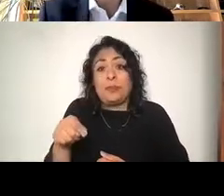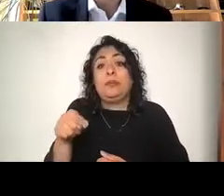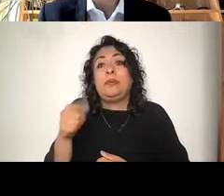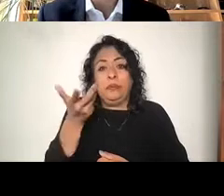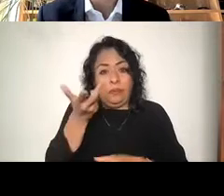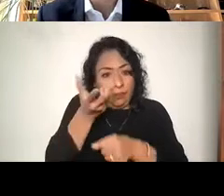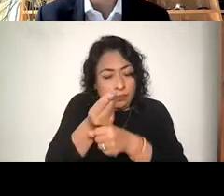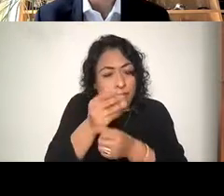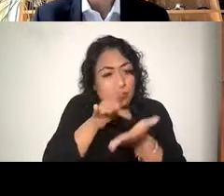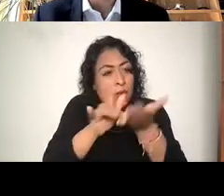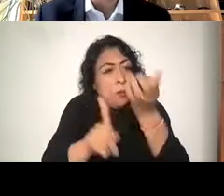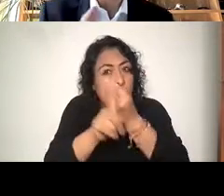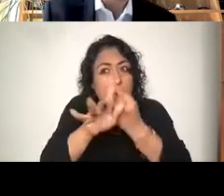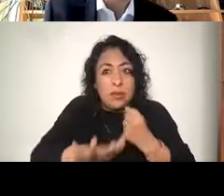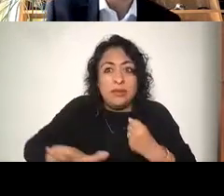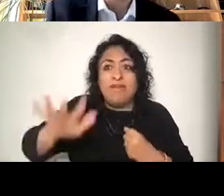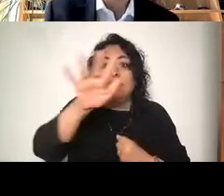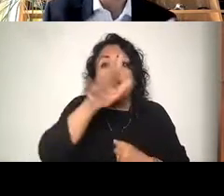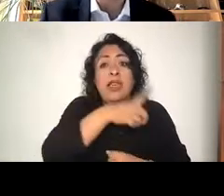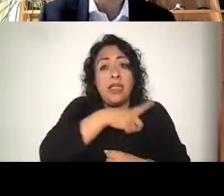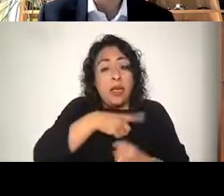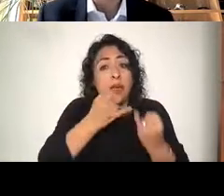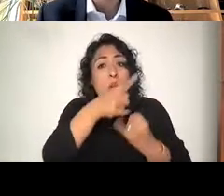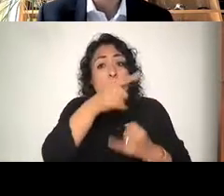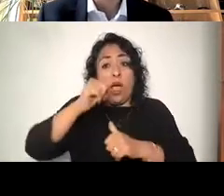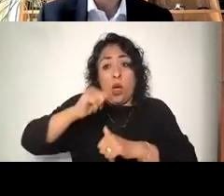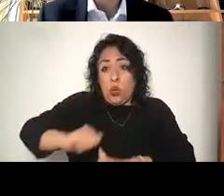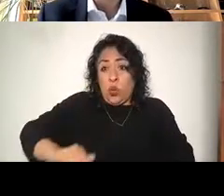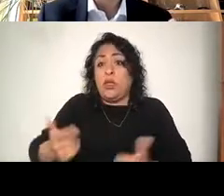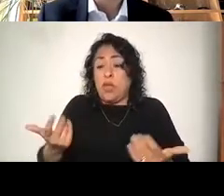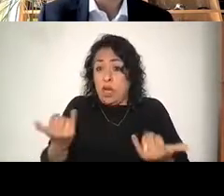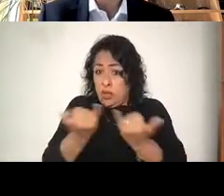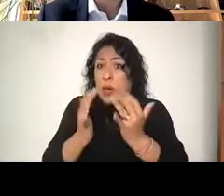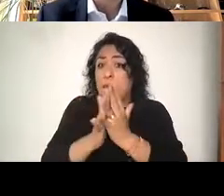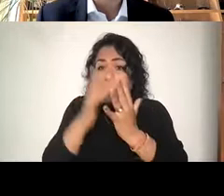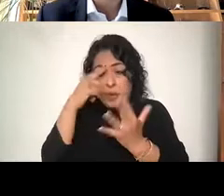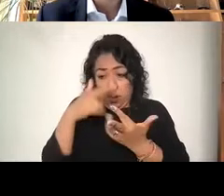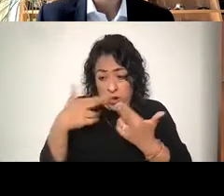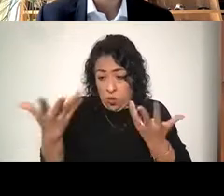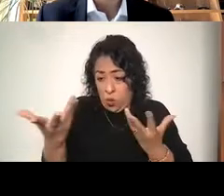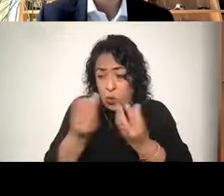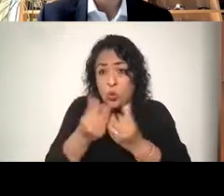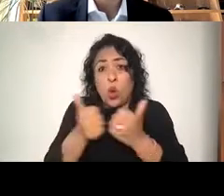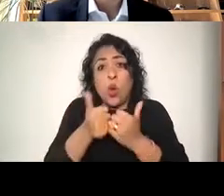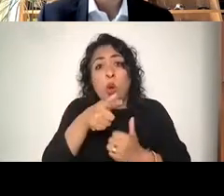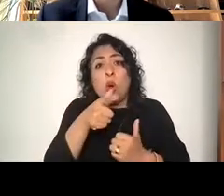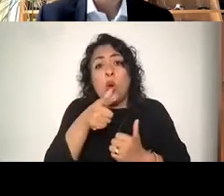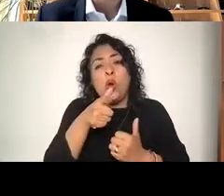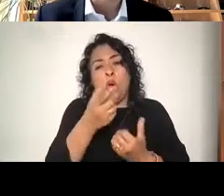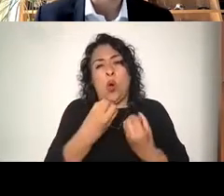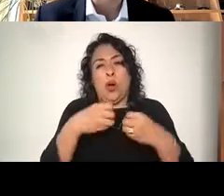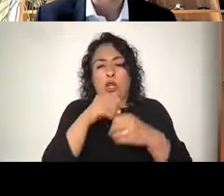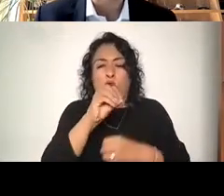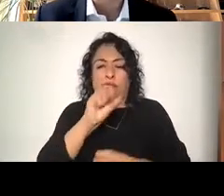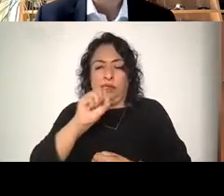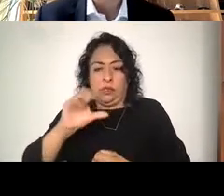incidir en problemas públicos tendrían que tener también las autoridades para relacionarse con las organizaciones civiles.